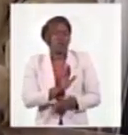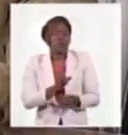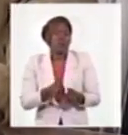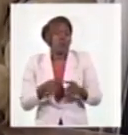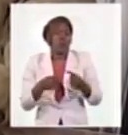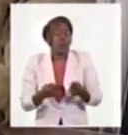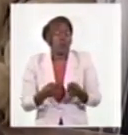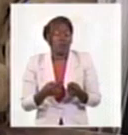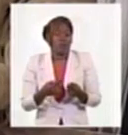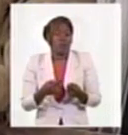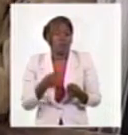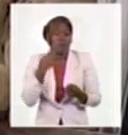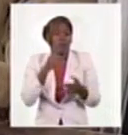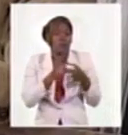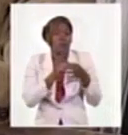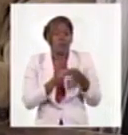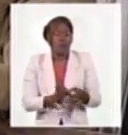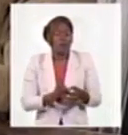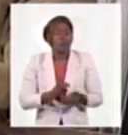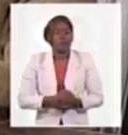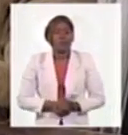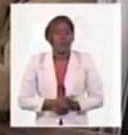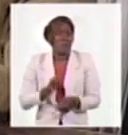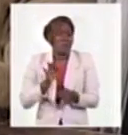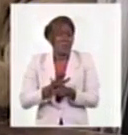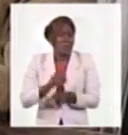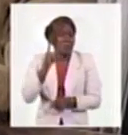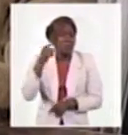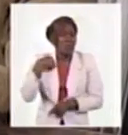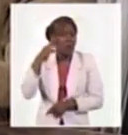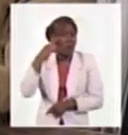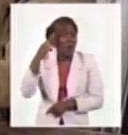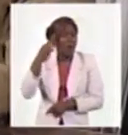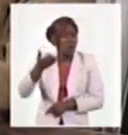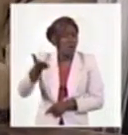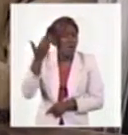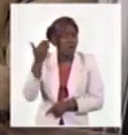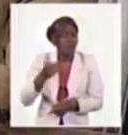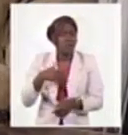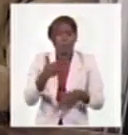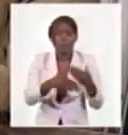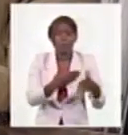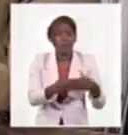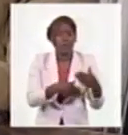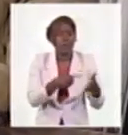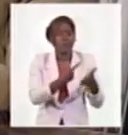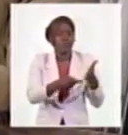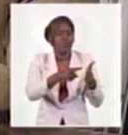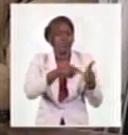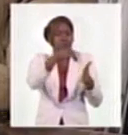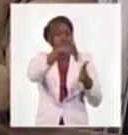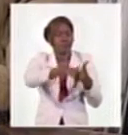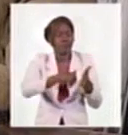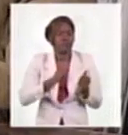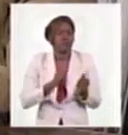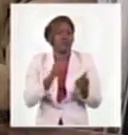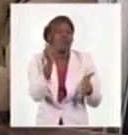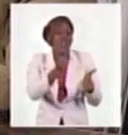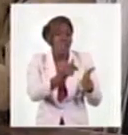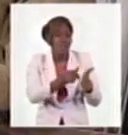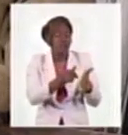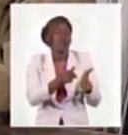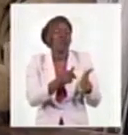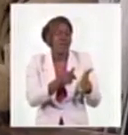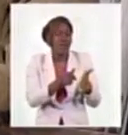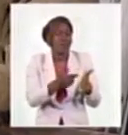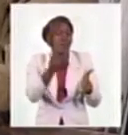camino entre dos hechos. El prolongado, irregular, fraudulento proceso electoral que llevó a Bush, a W.